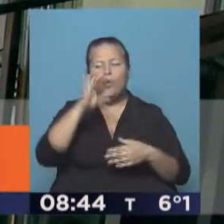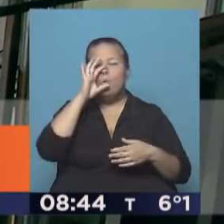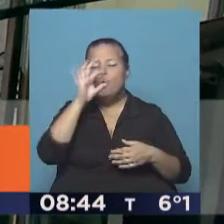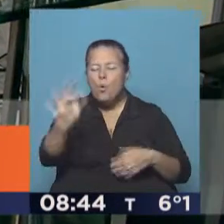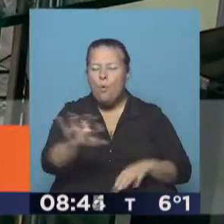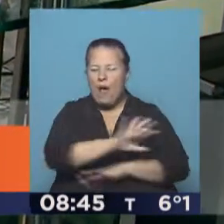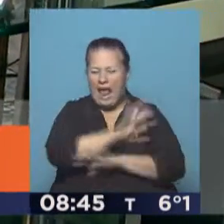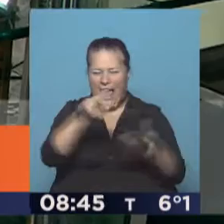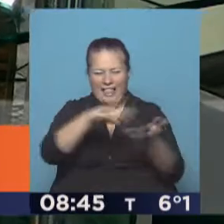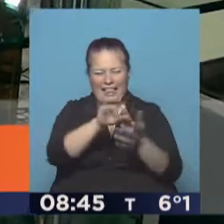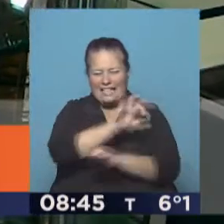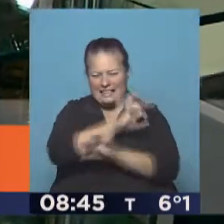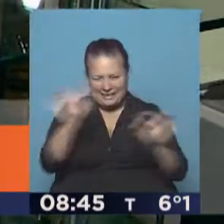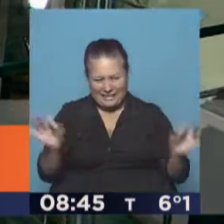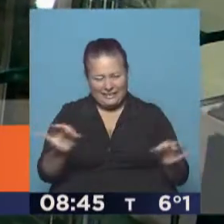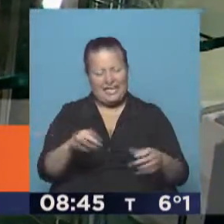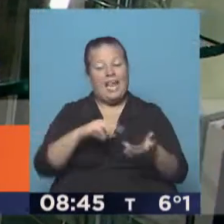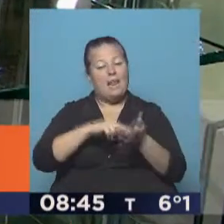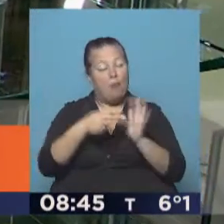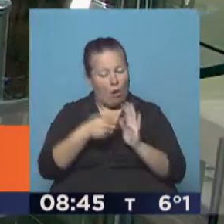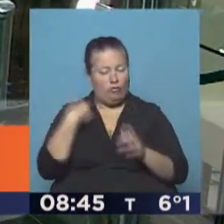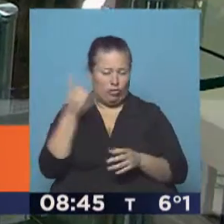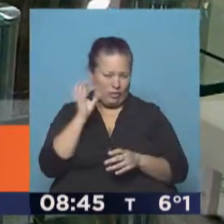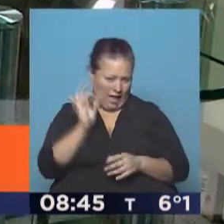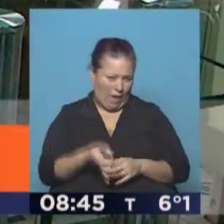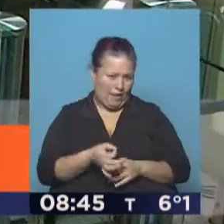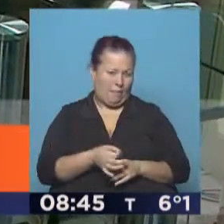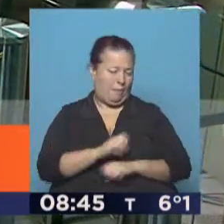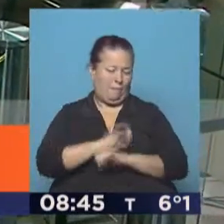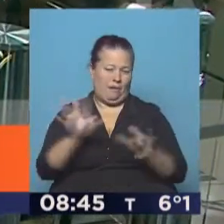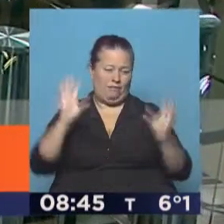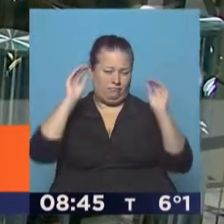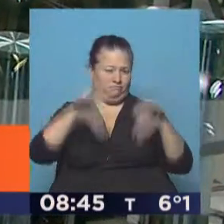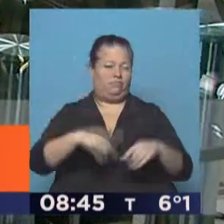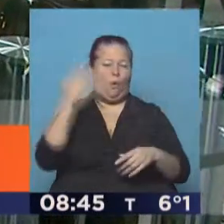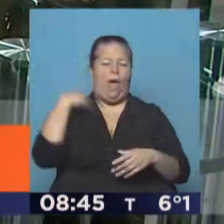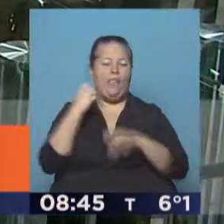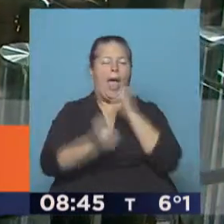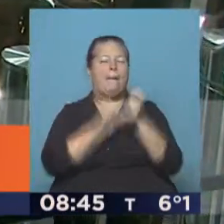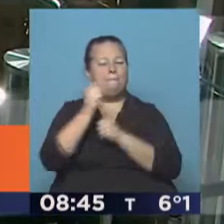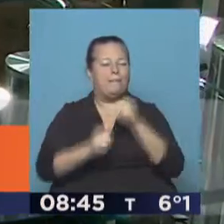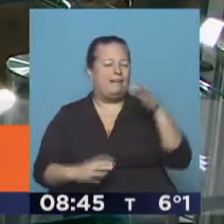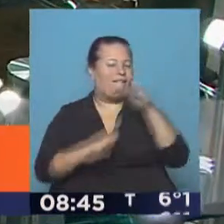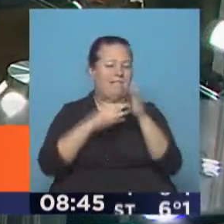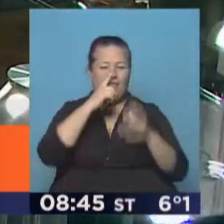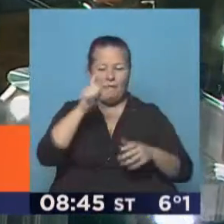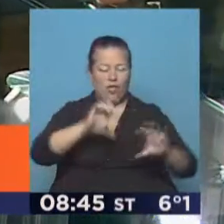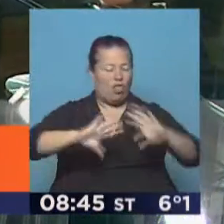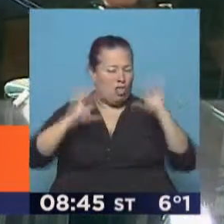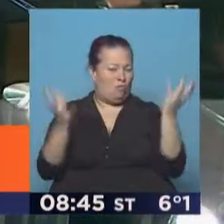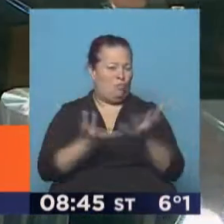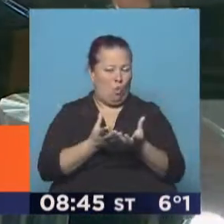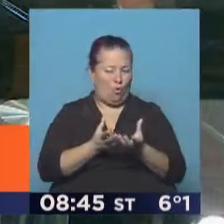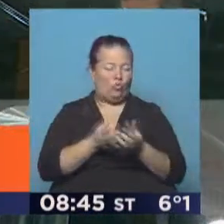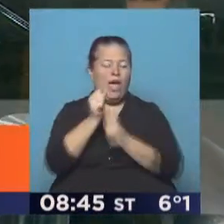hizo nada dentro de esas tierras. La crisis, sabemos que PDVSA fue destruida después de ser la empresa puntera petrolera en el mundo.